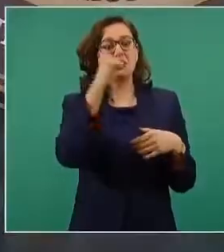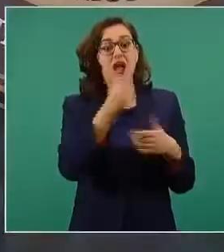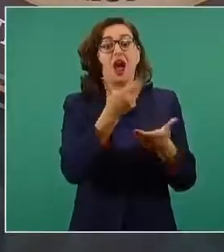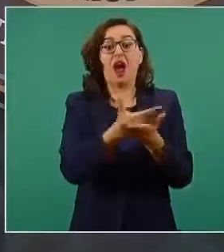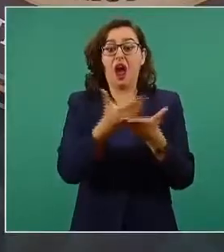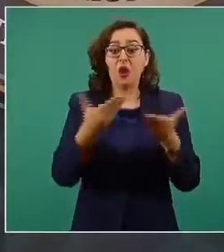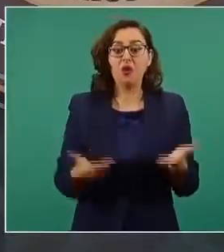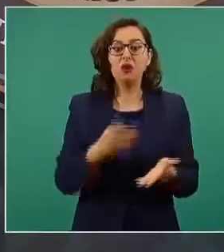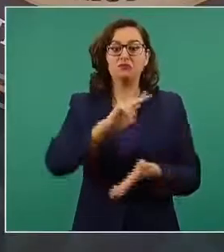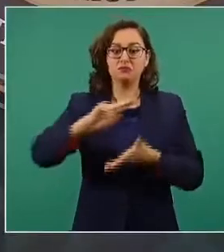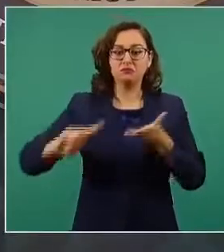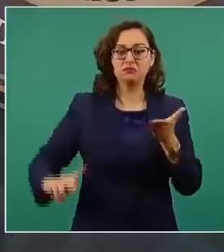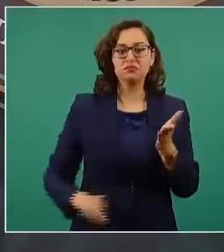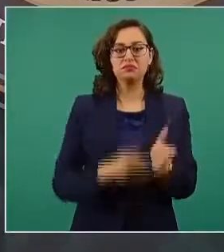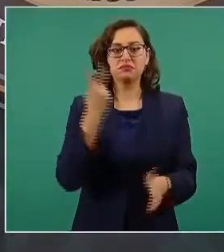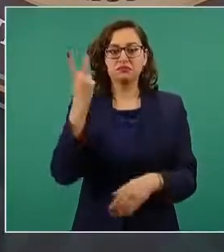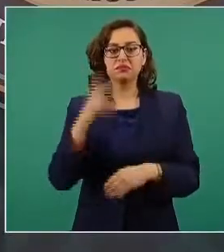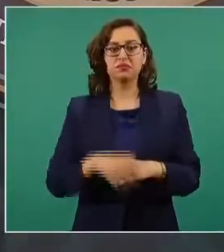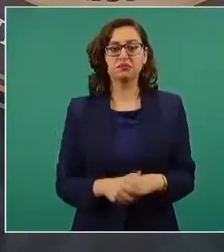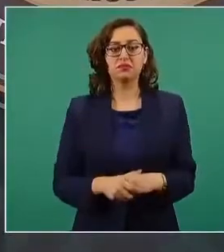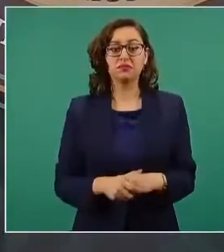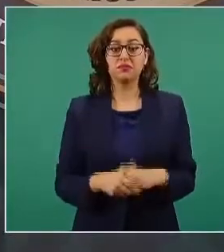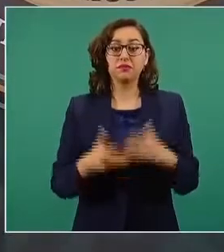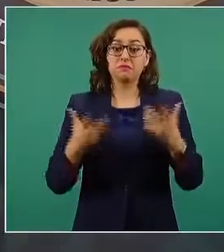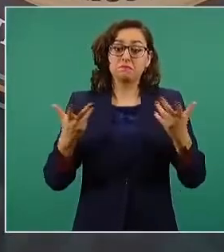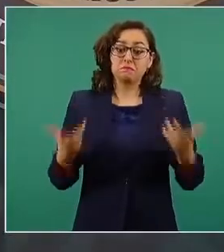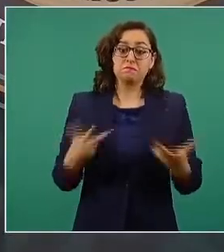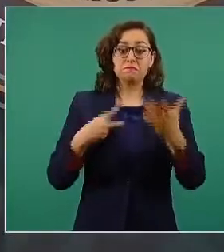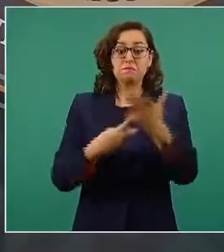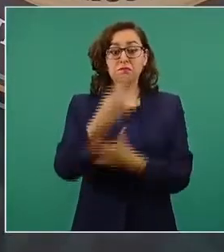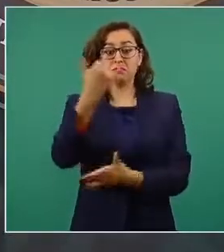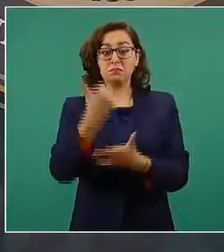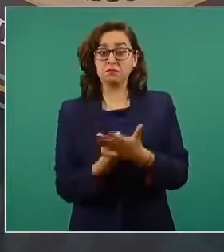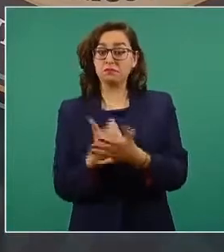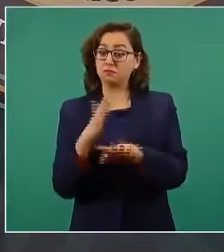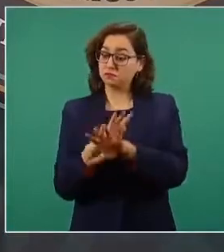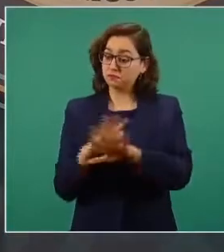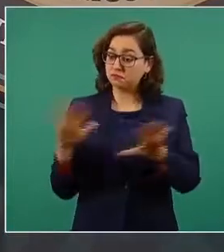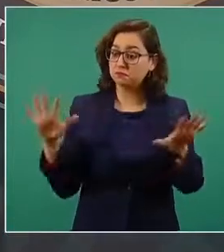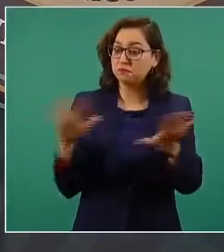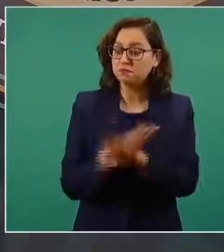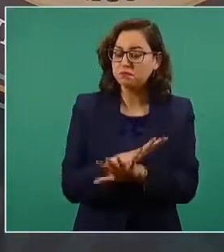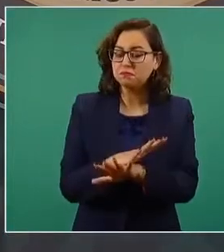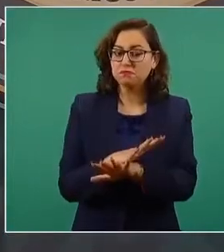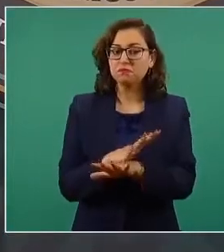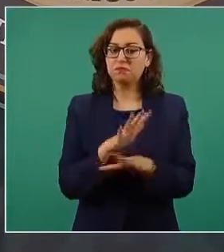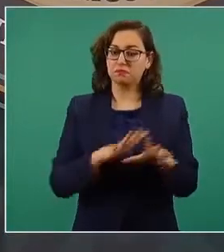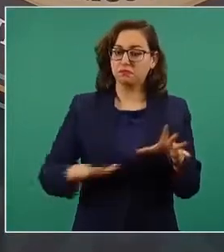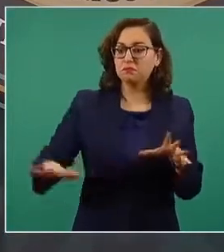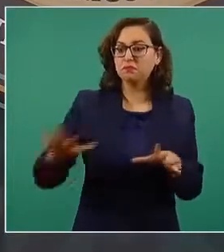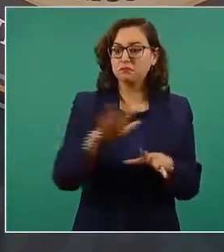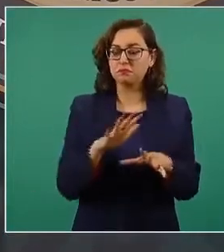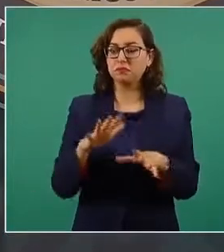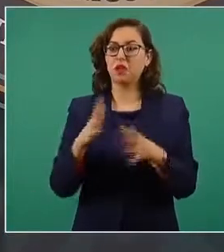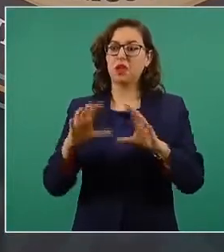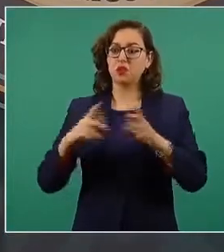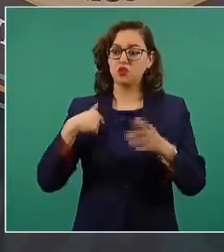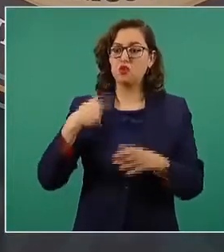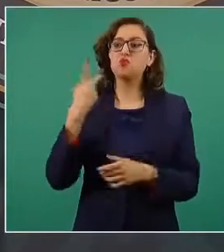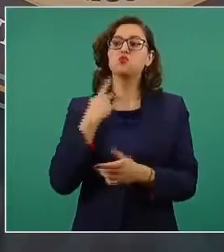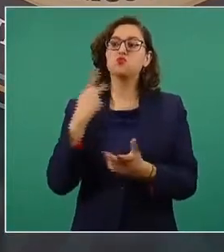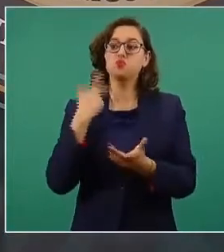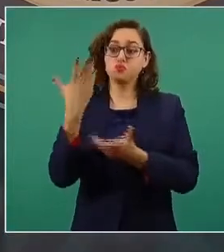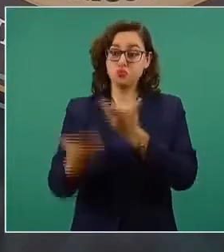vuelven a gobernarlo. Si el motivo fue el proyecto de transformación social, económica y geopolítica que yo